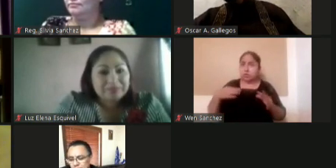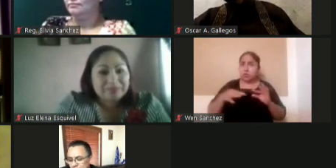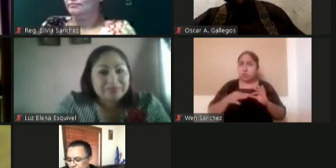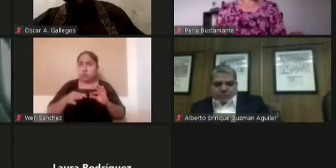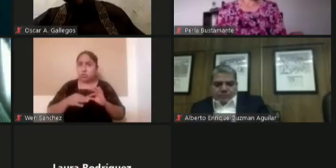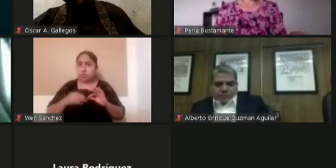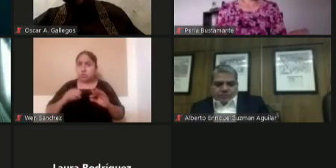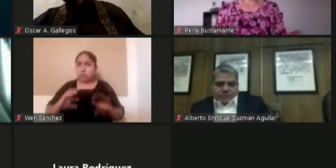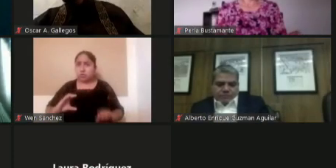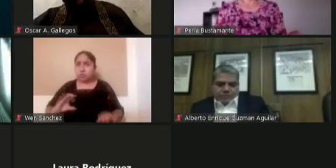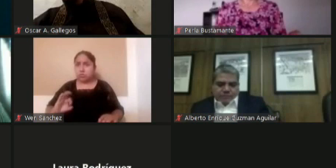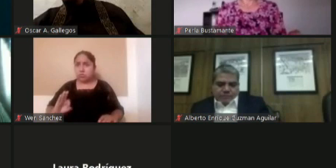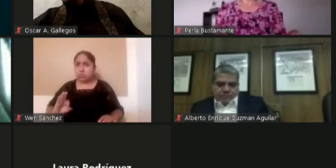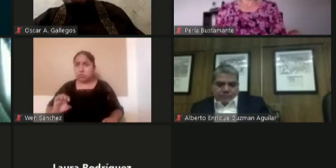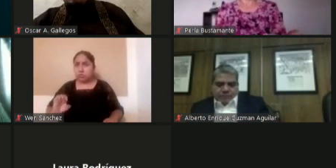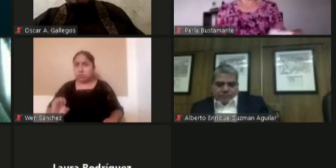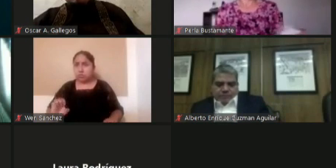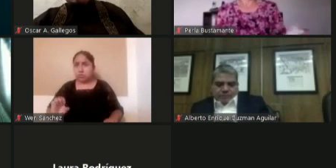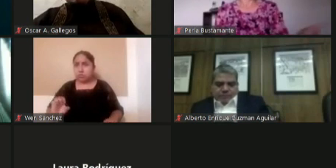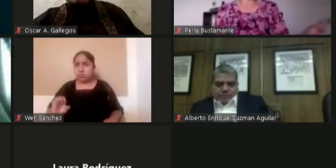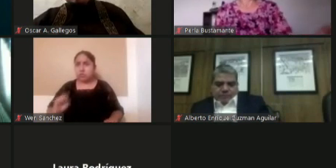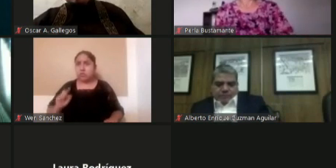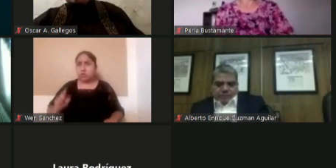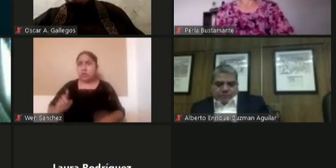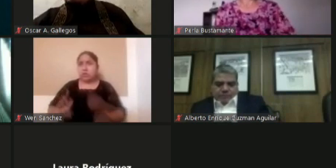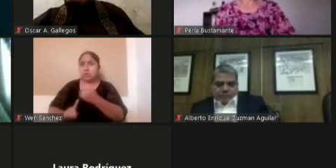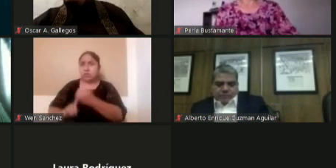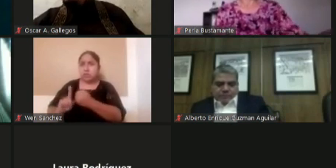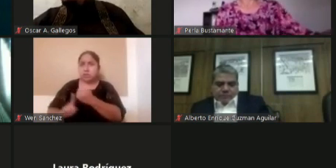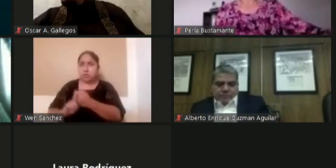es porque en algunas ocasiones nosotros,